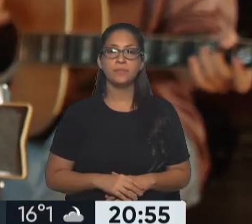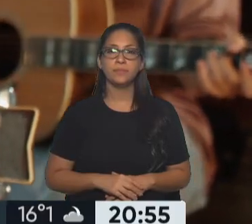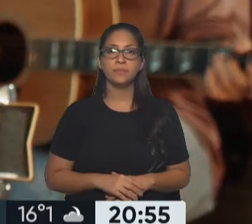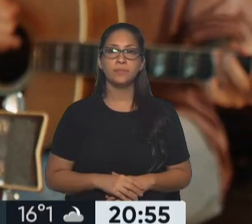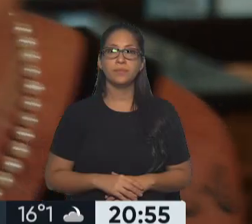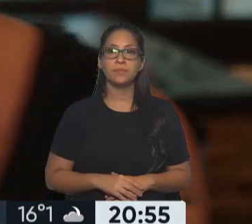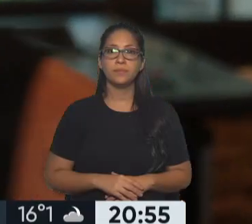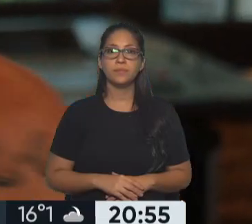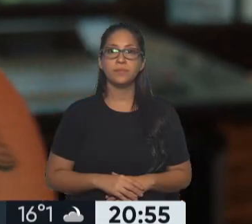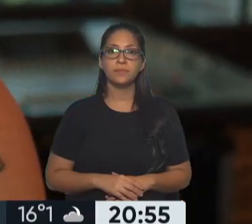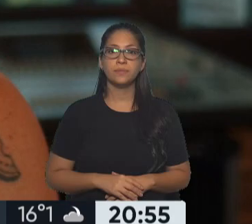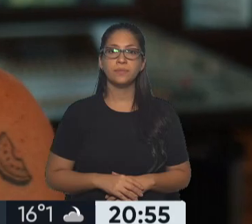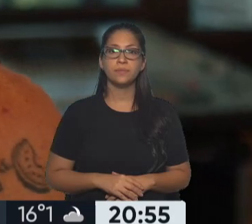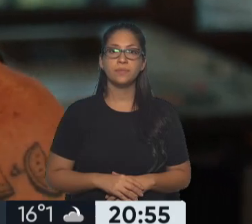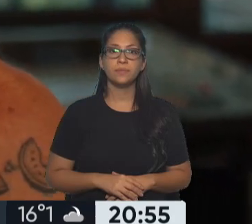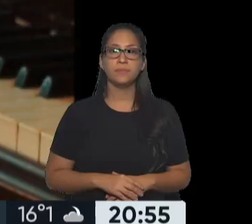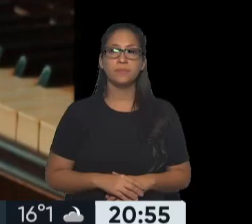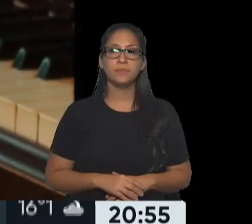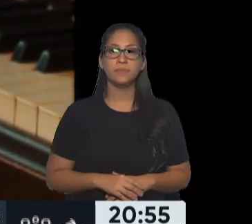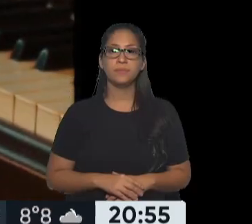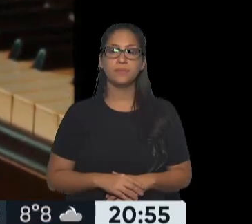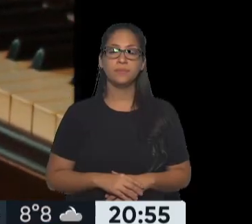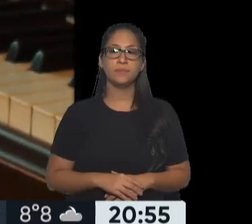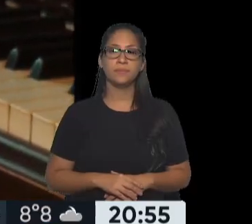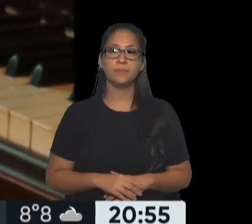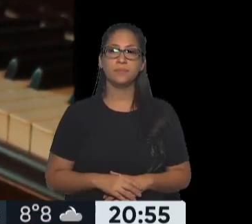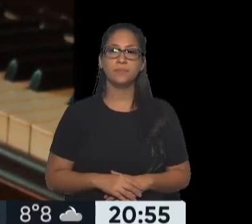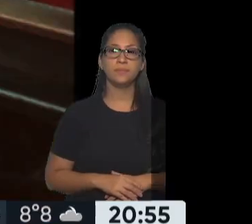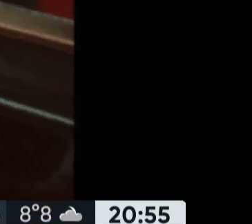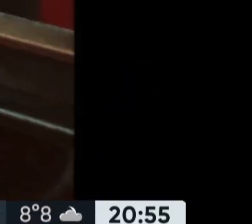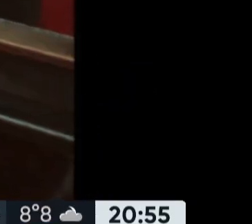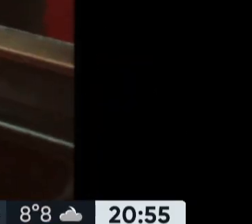Sos la razón de mis angustias.